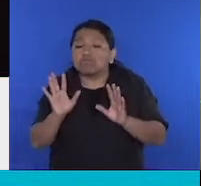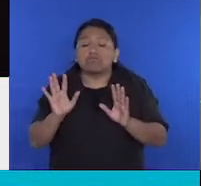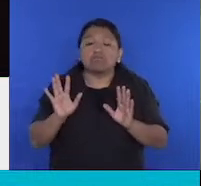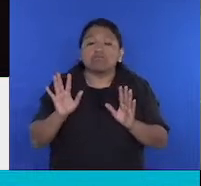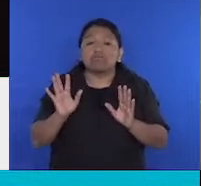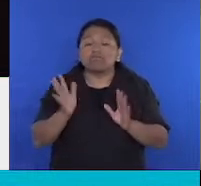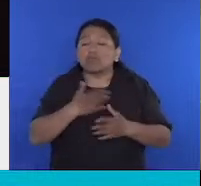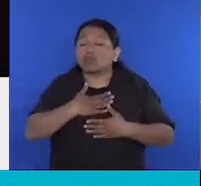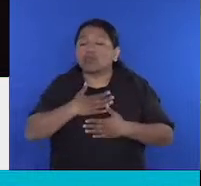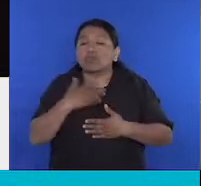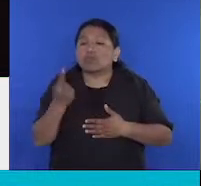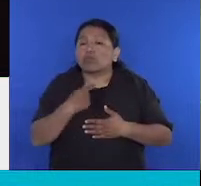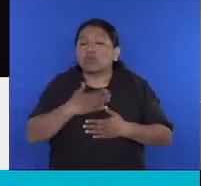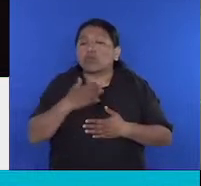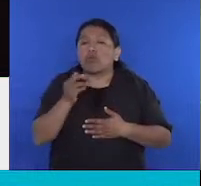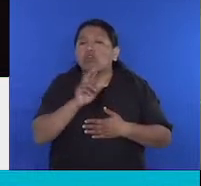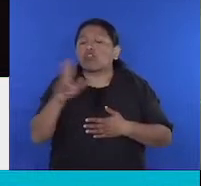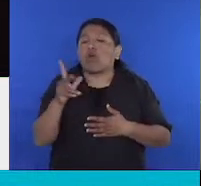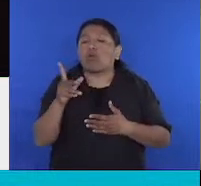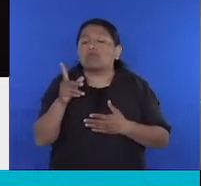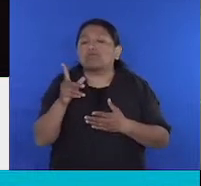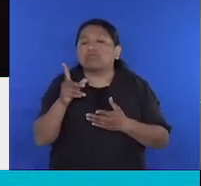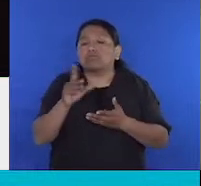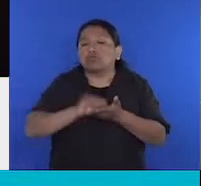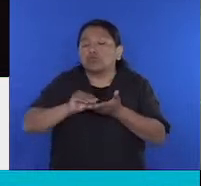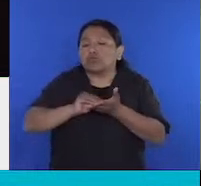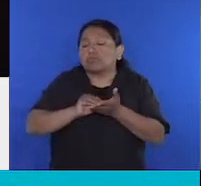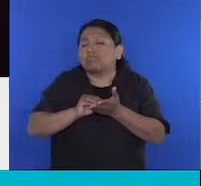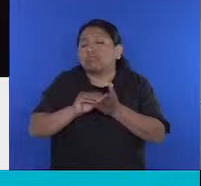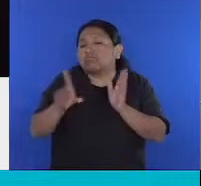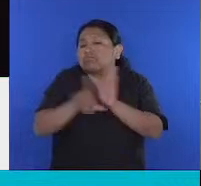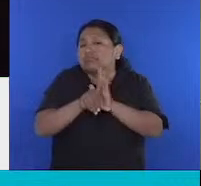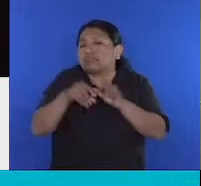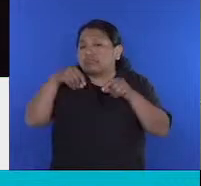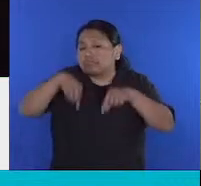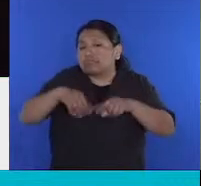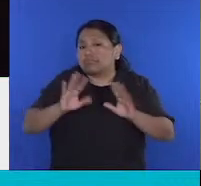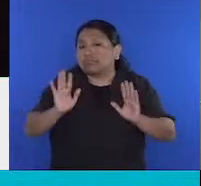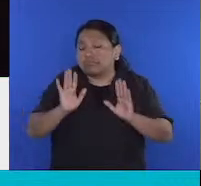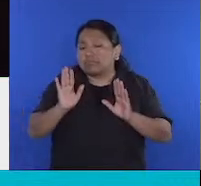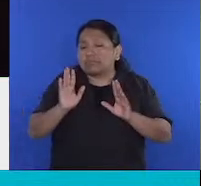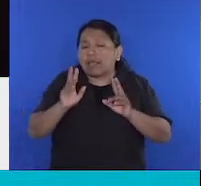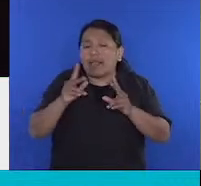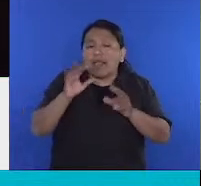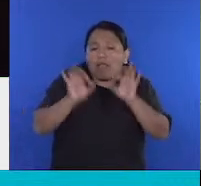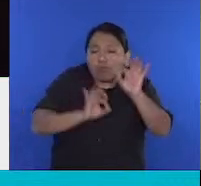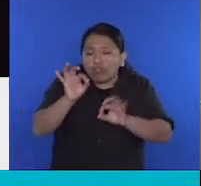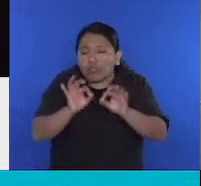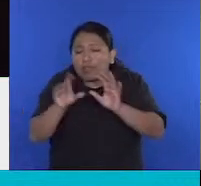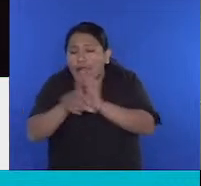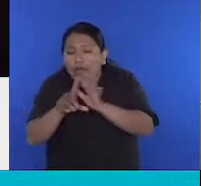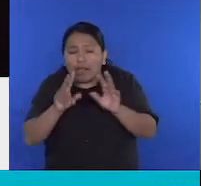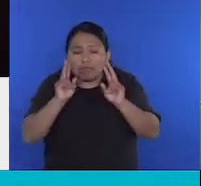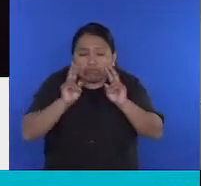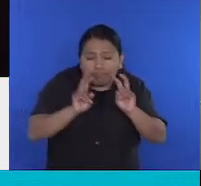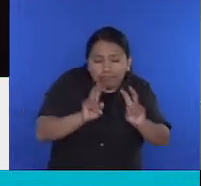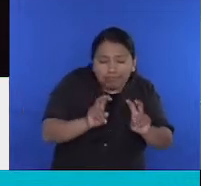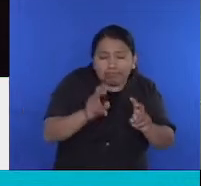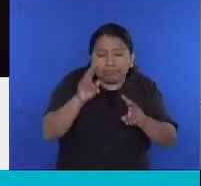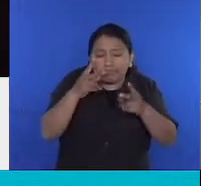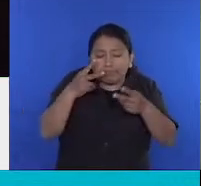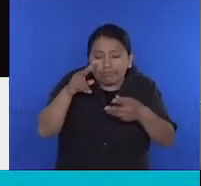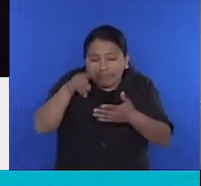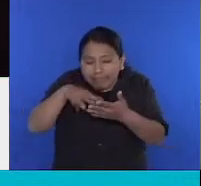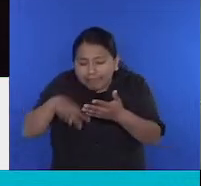como legisladores, que es el de estudiar cada proyecto de ley, efectuarle críticas, generar